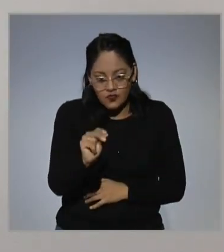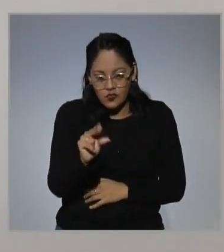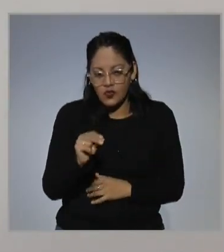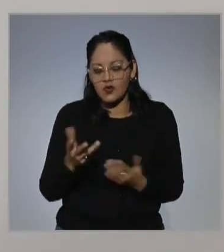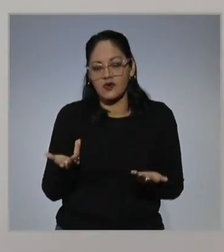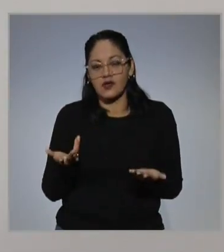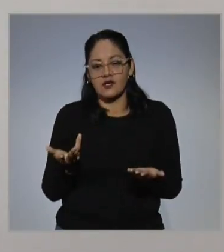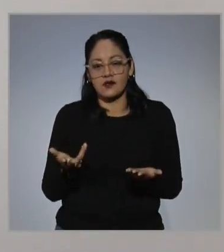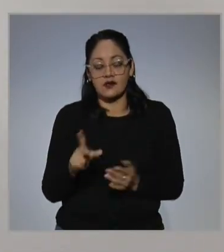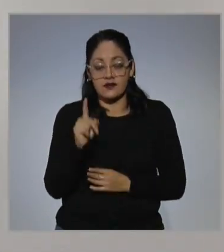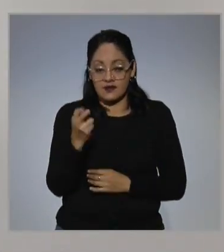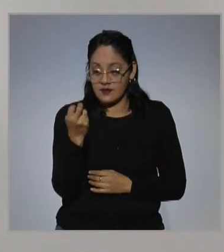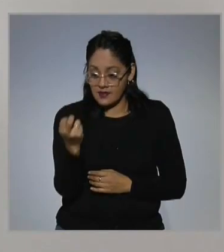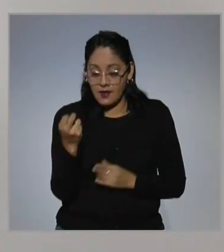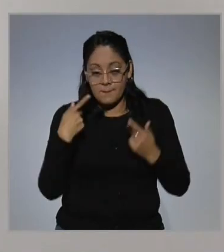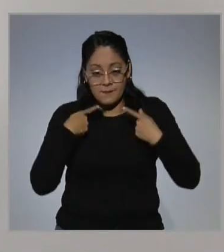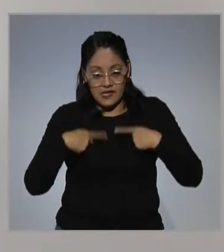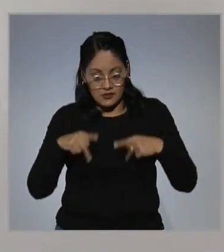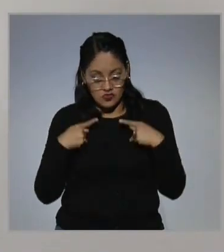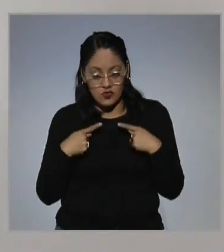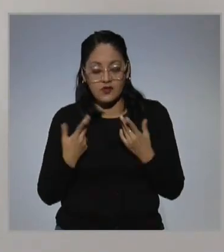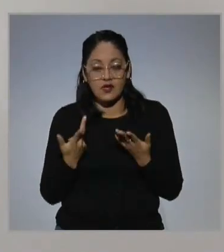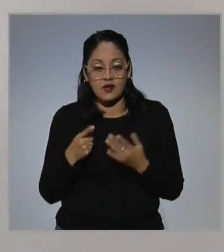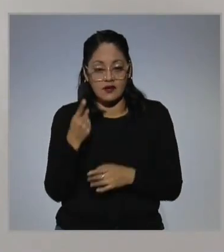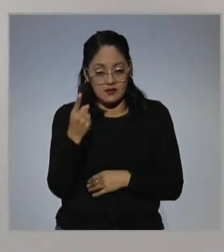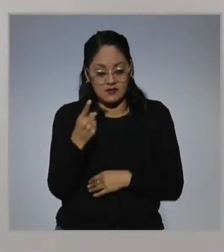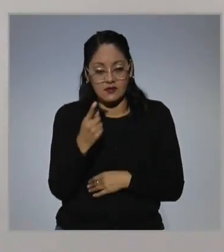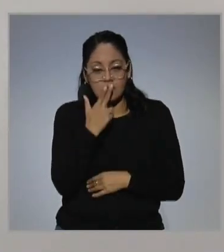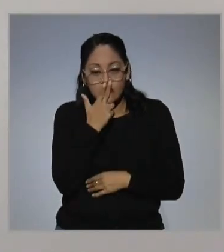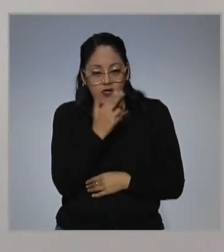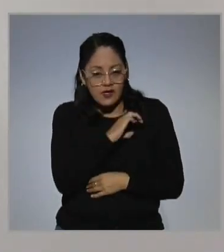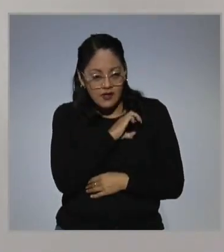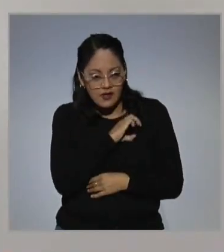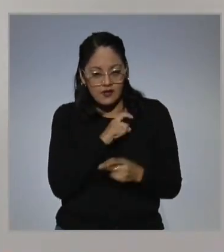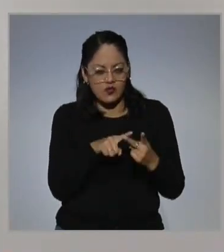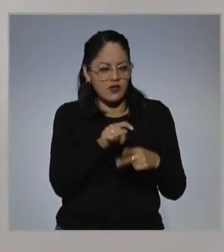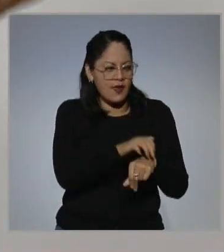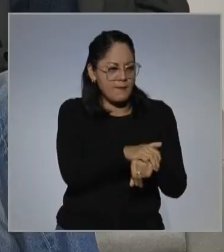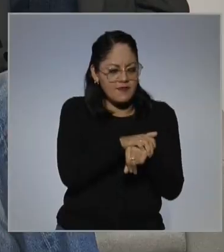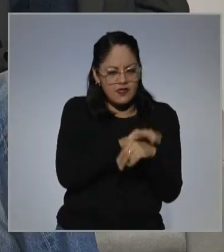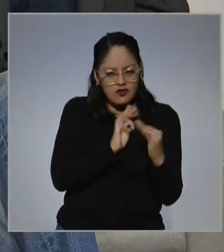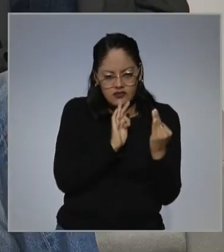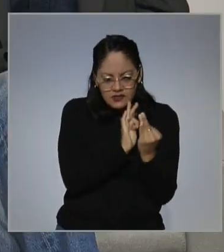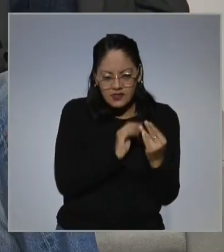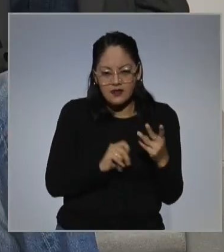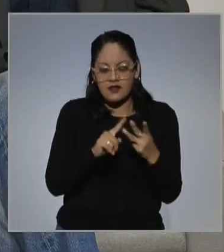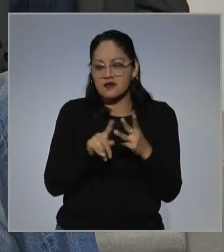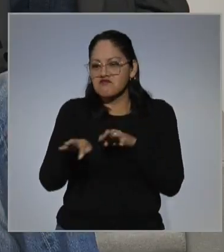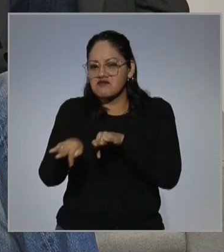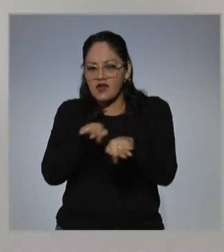ser a esta persona a quien les tenía una especial estima, a un amigo muy cercano, a alguien del